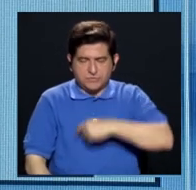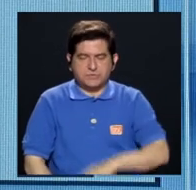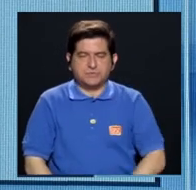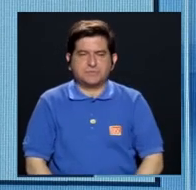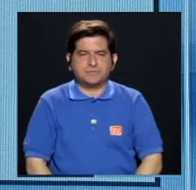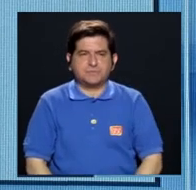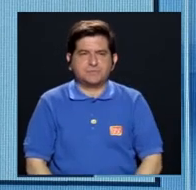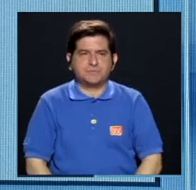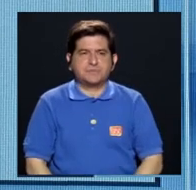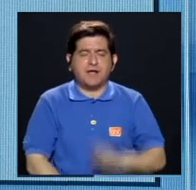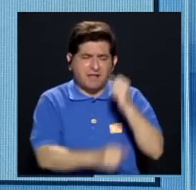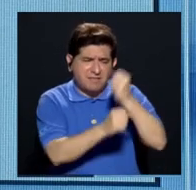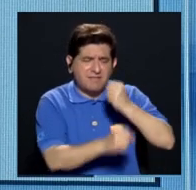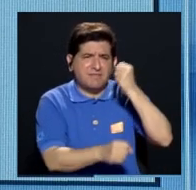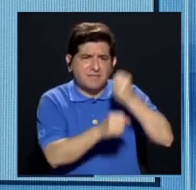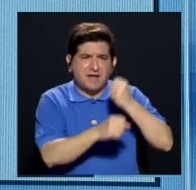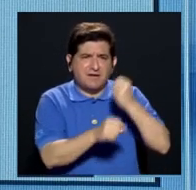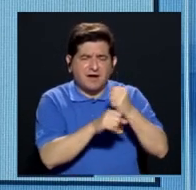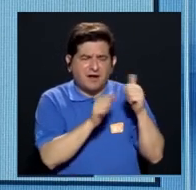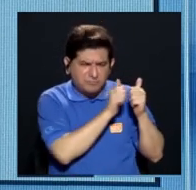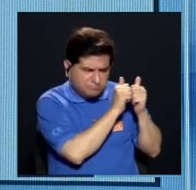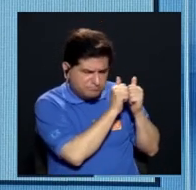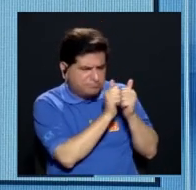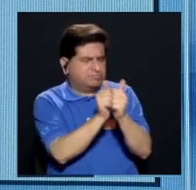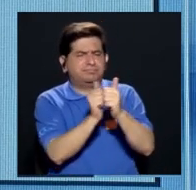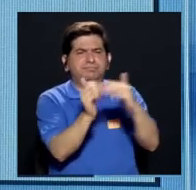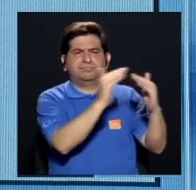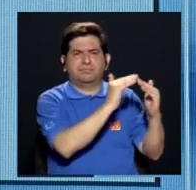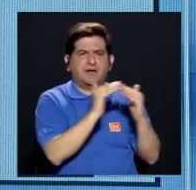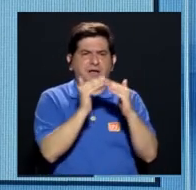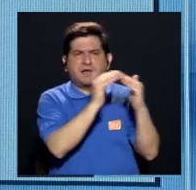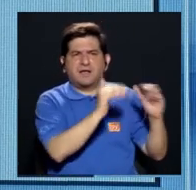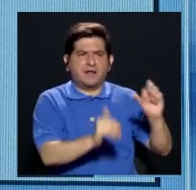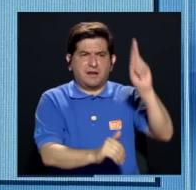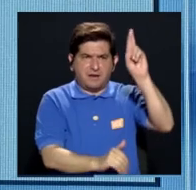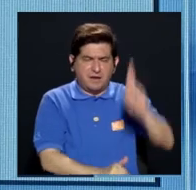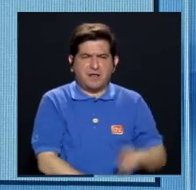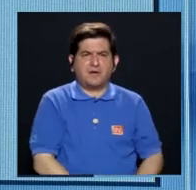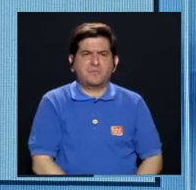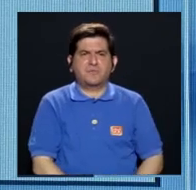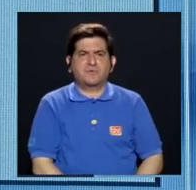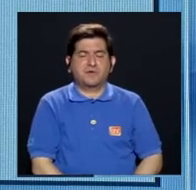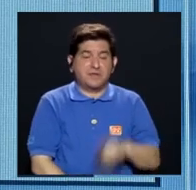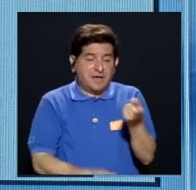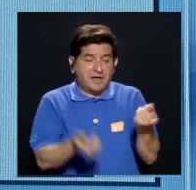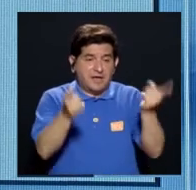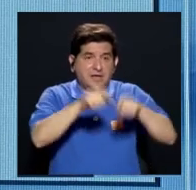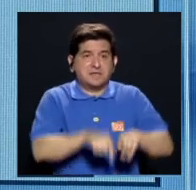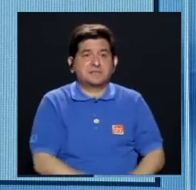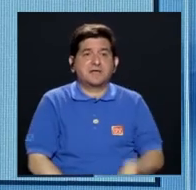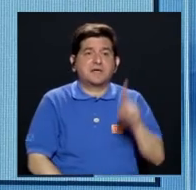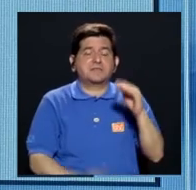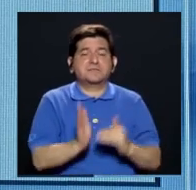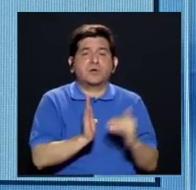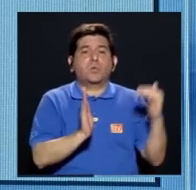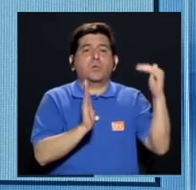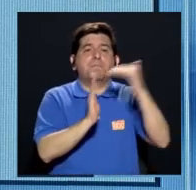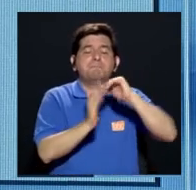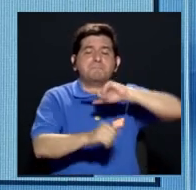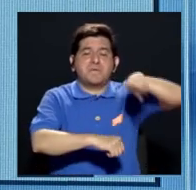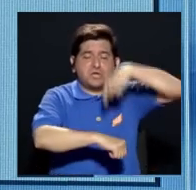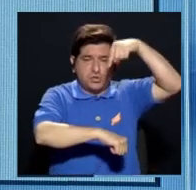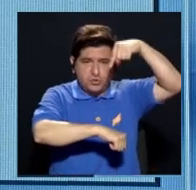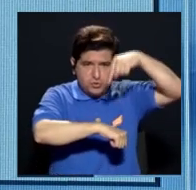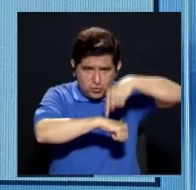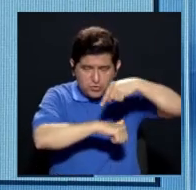nuestros estudiantes, trabajaron hombro a hombro con la comunidad costarricense en más de 1 millón de